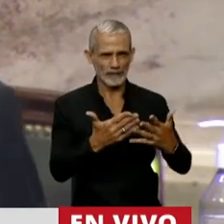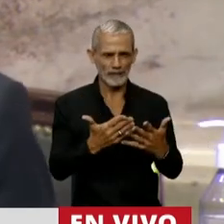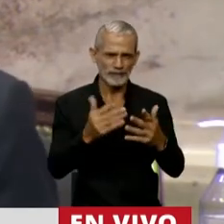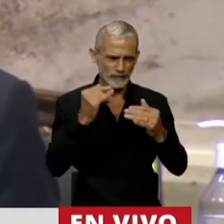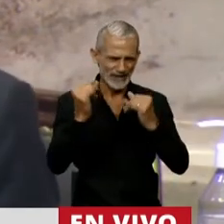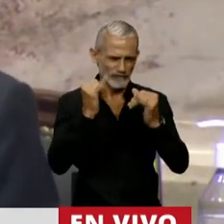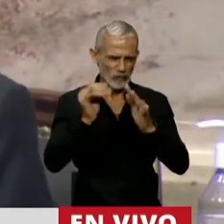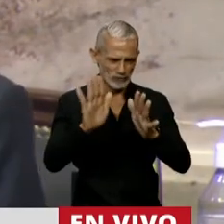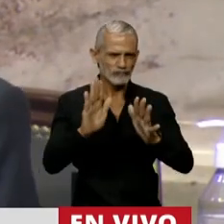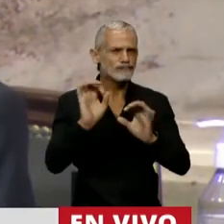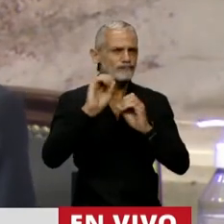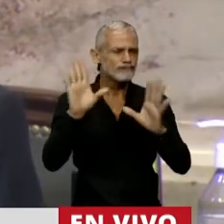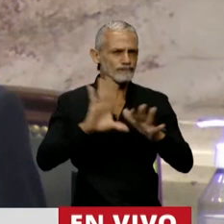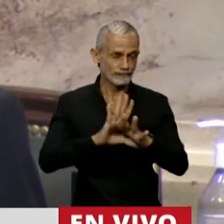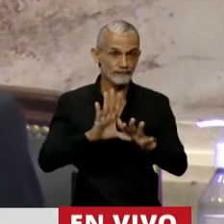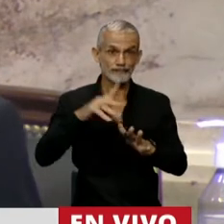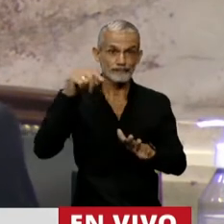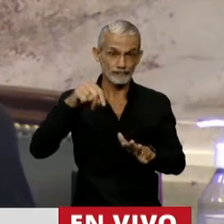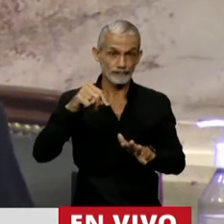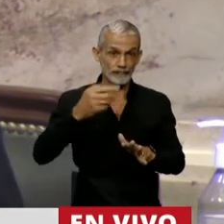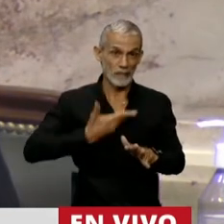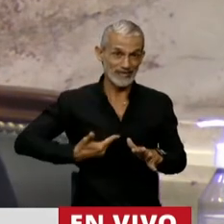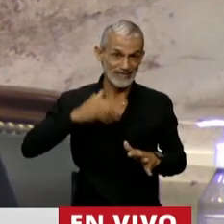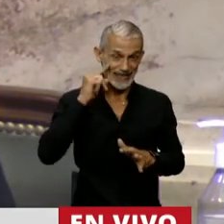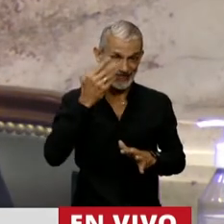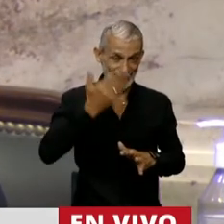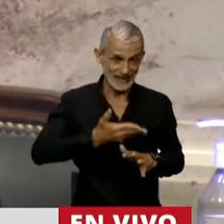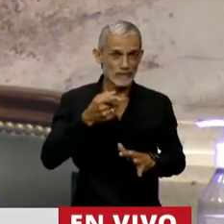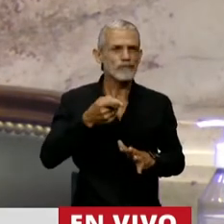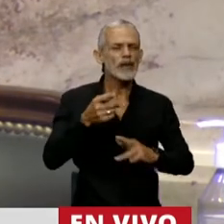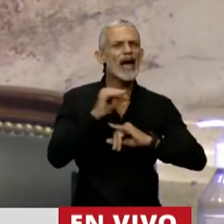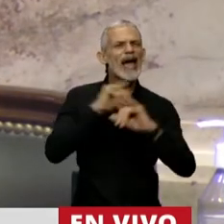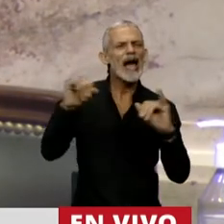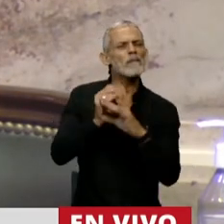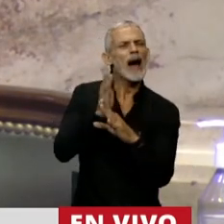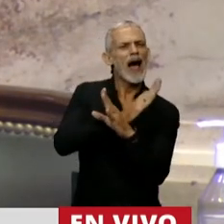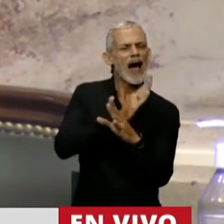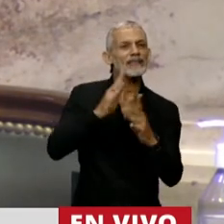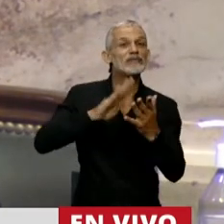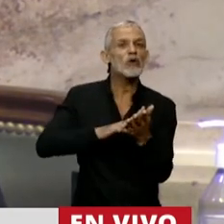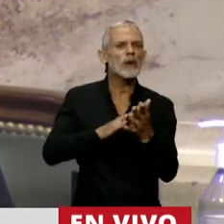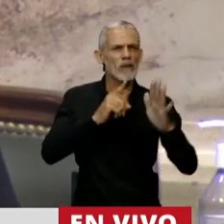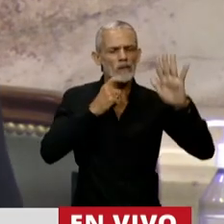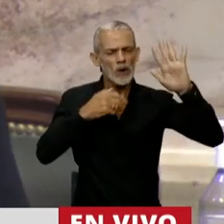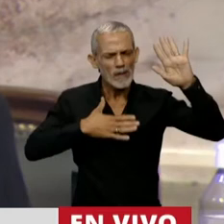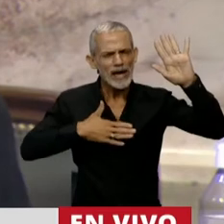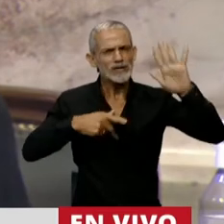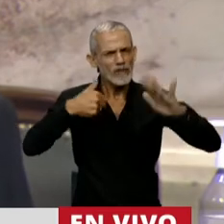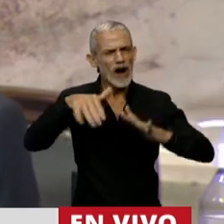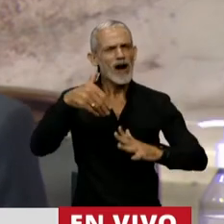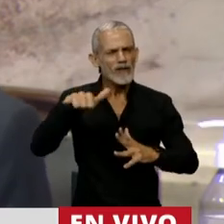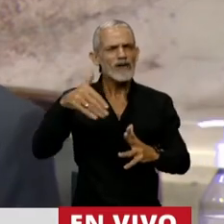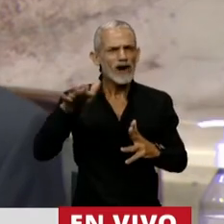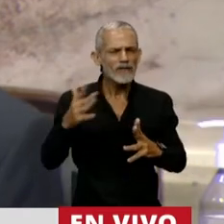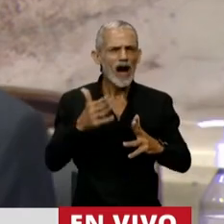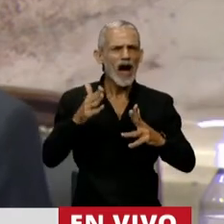dicho. El hoy presidente de la Nación hizo campaña sobre la base de la promesa que reduciendo